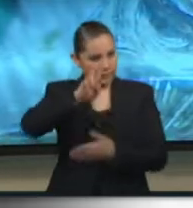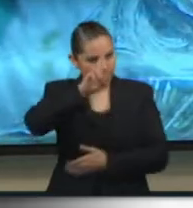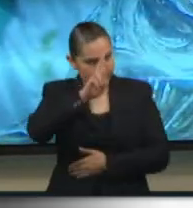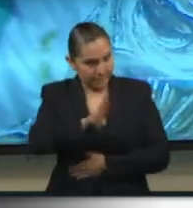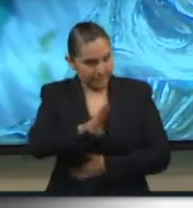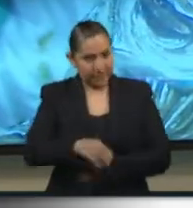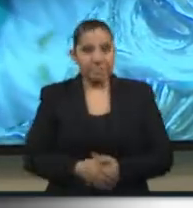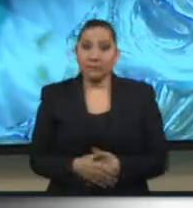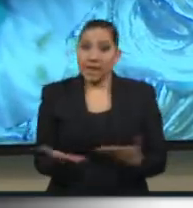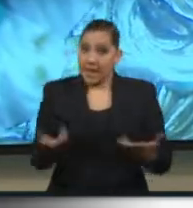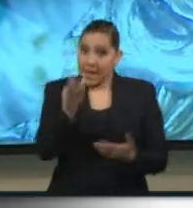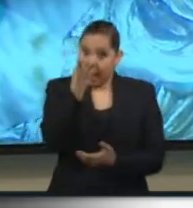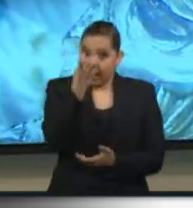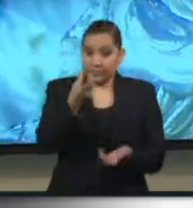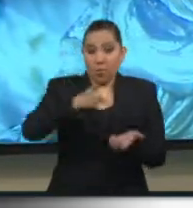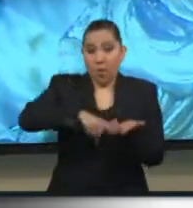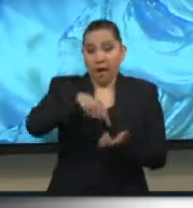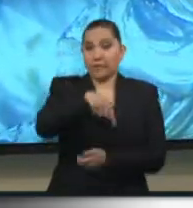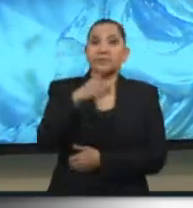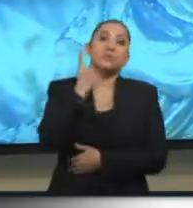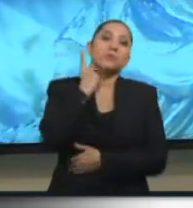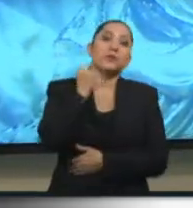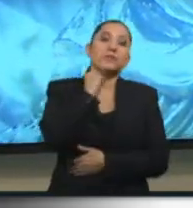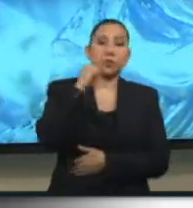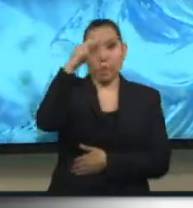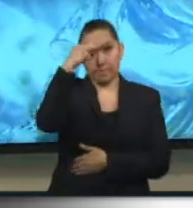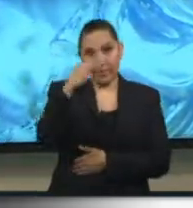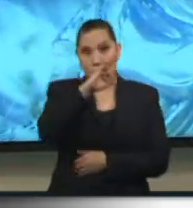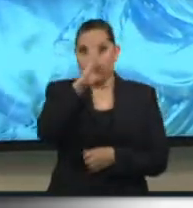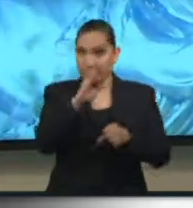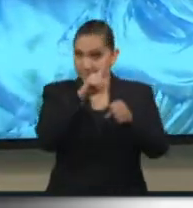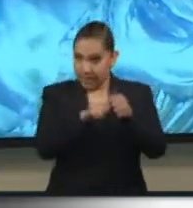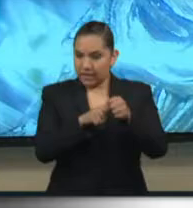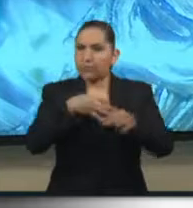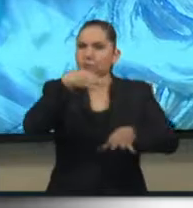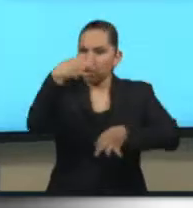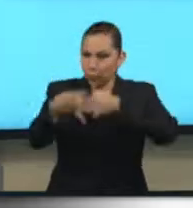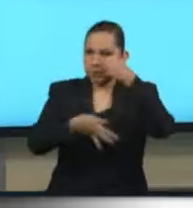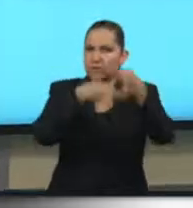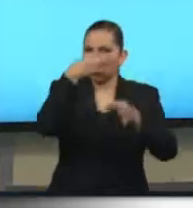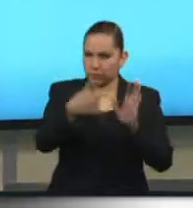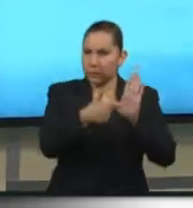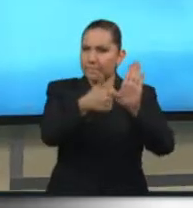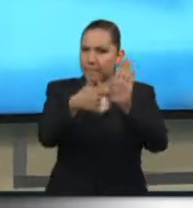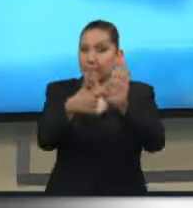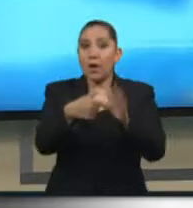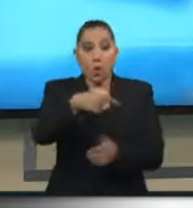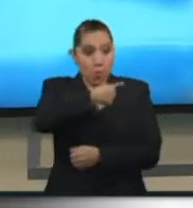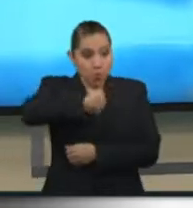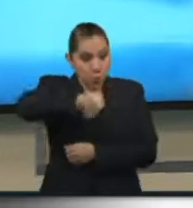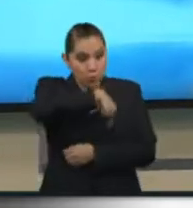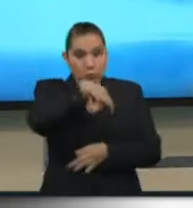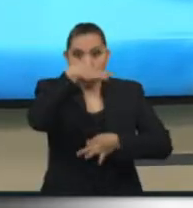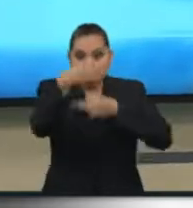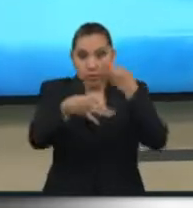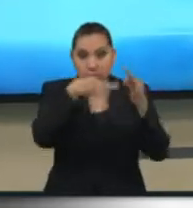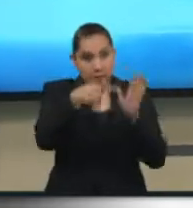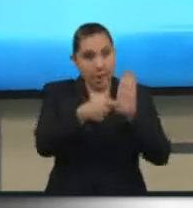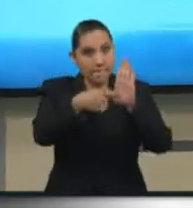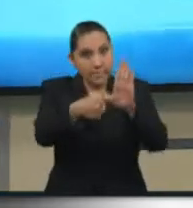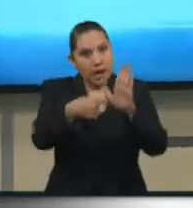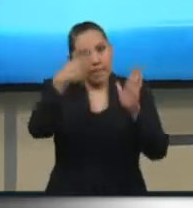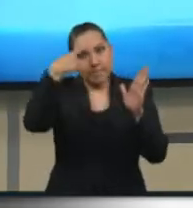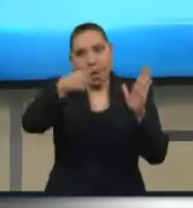momento desde el Congreso Federal. Recuerda que es una perspectiva distinta, ¿eh? Lo que pasa acá le interesa a usted y aquí vamos a seguir en el canal del